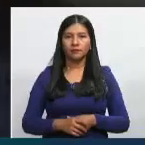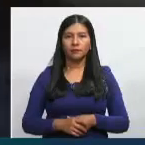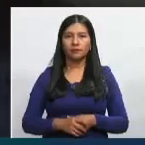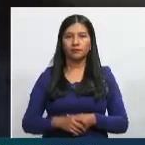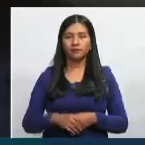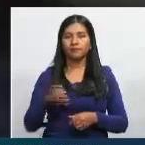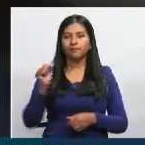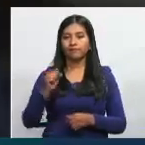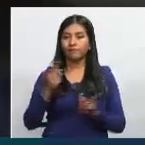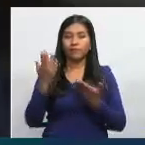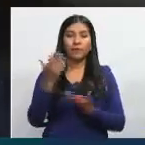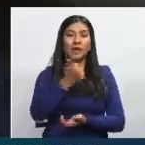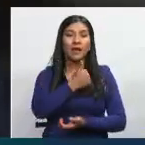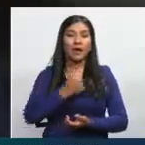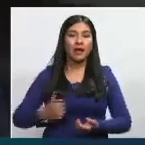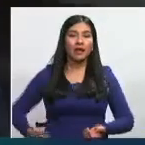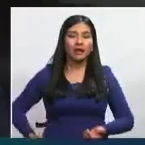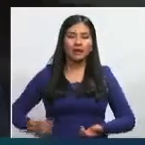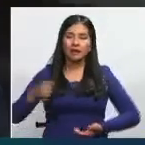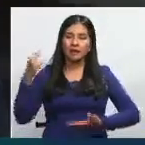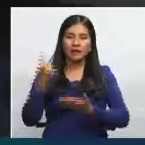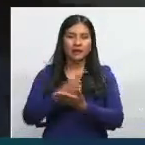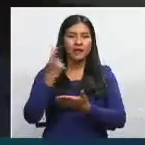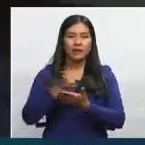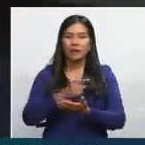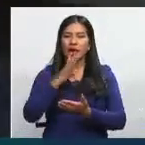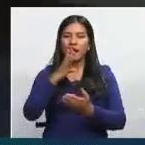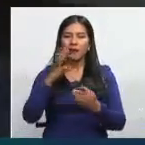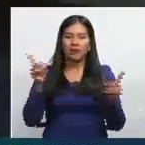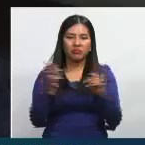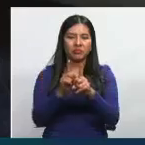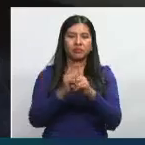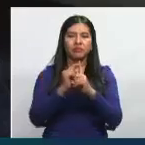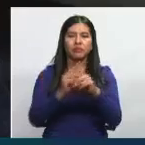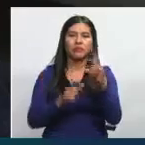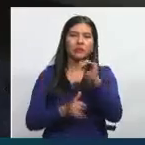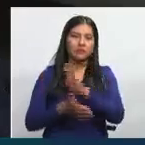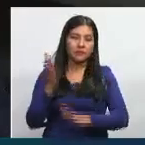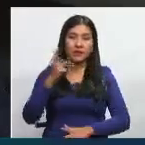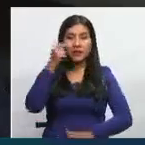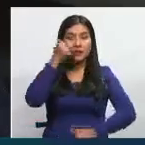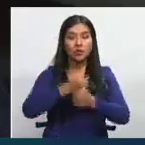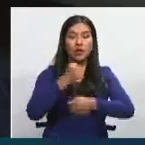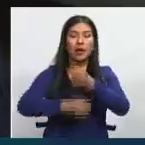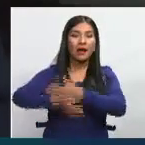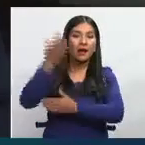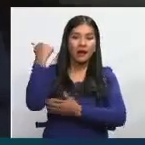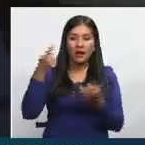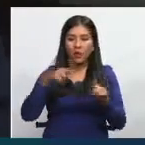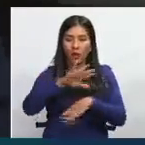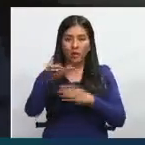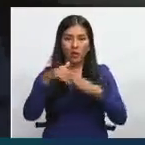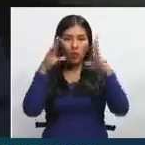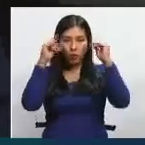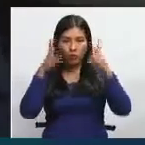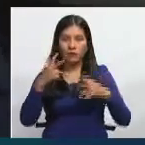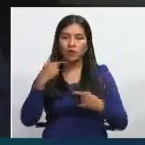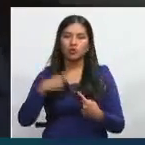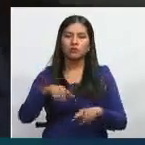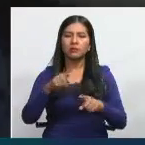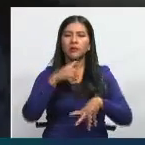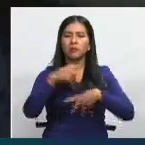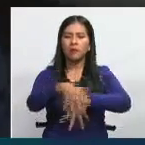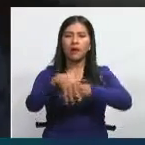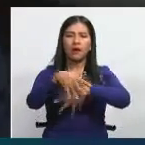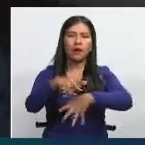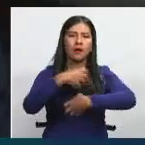Bueno, el alcalde siempre da esas apreciaciones. El año pasado, cuando se ha sacado una movilización del desayuno escolar, ha minimizado nuestra movilización.